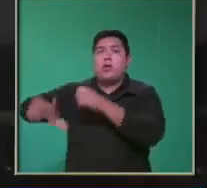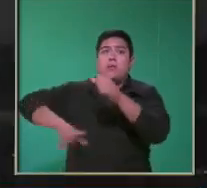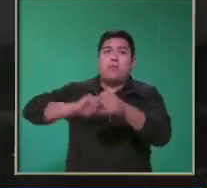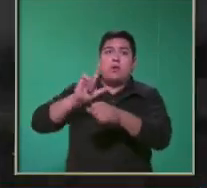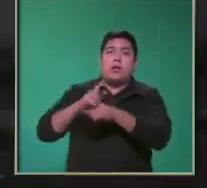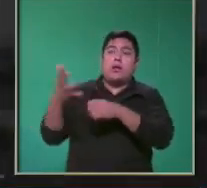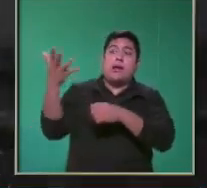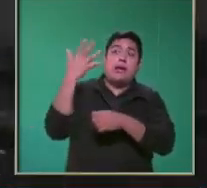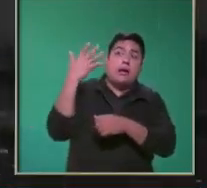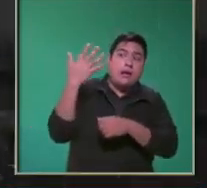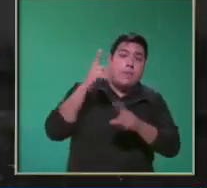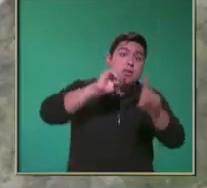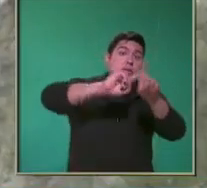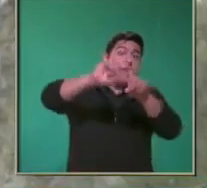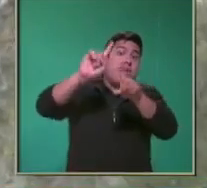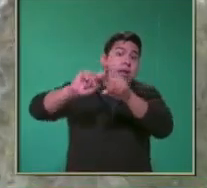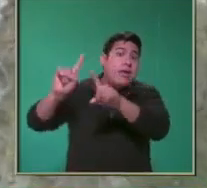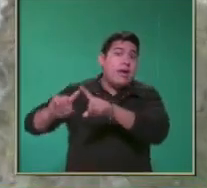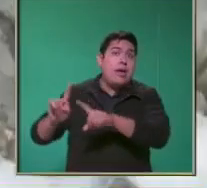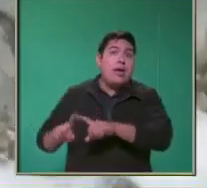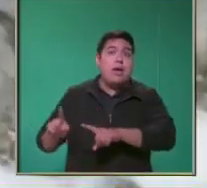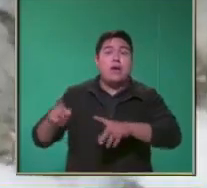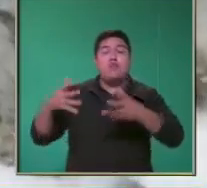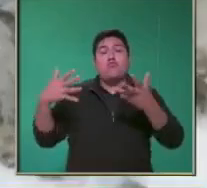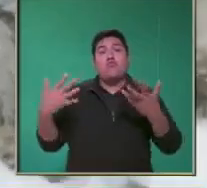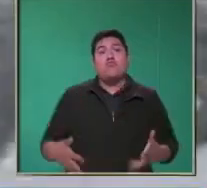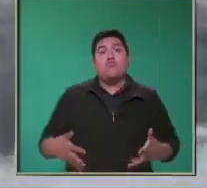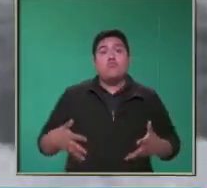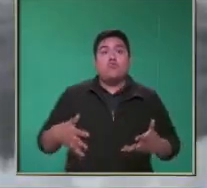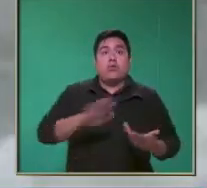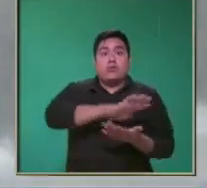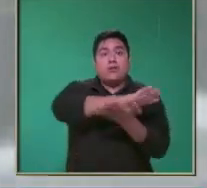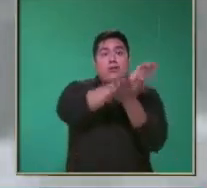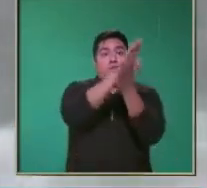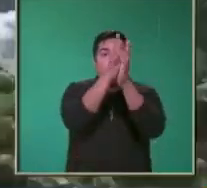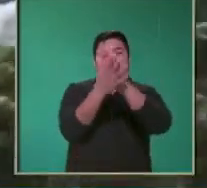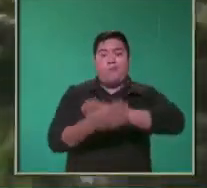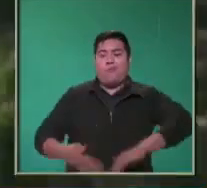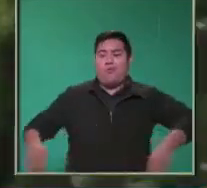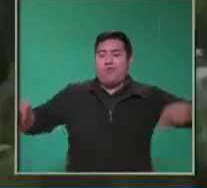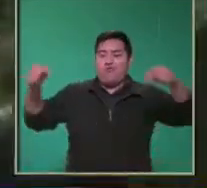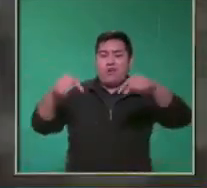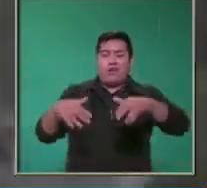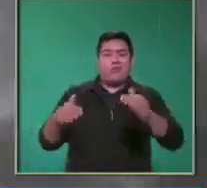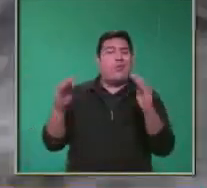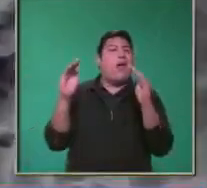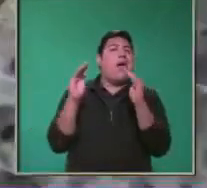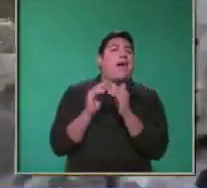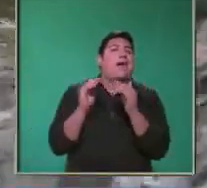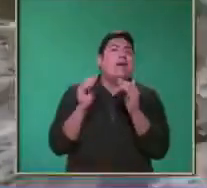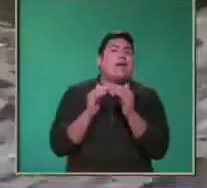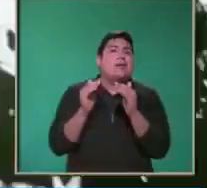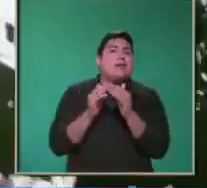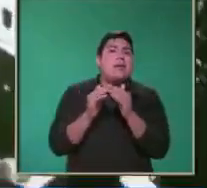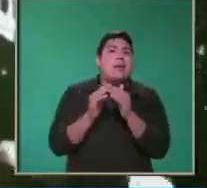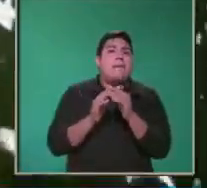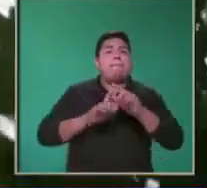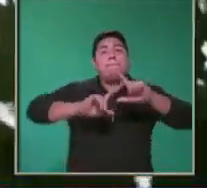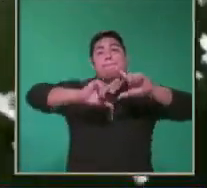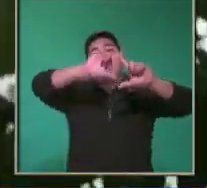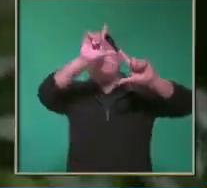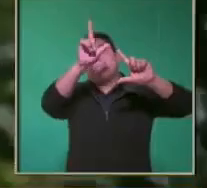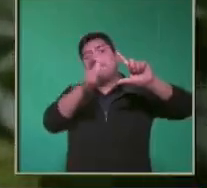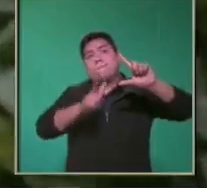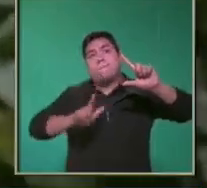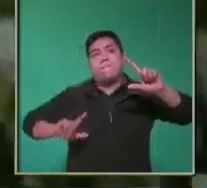climas y ecosistemas diversos, era la adecuada para convertirse en su hogar. Nuestro país resguarda esta magnificencia en